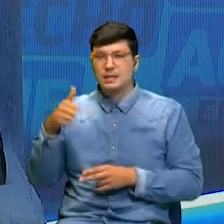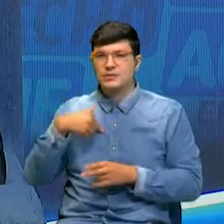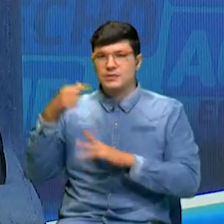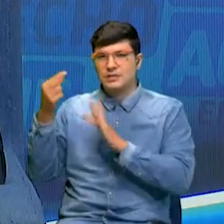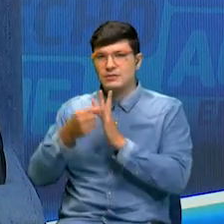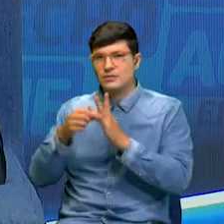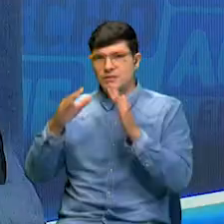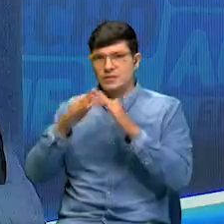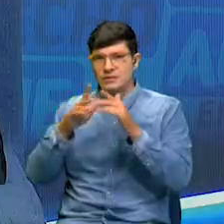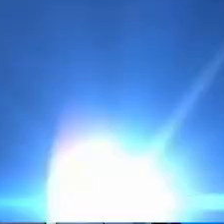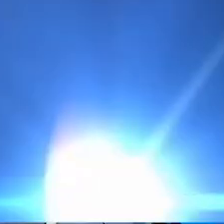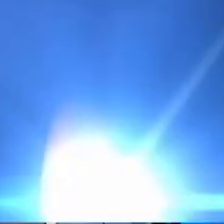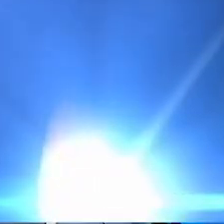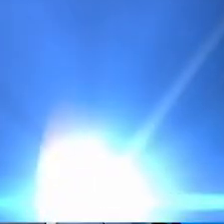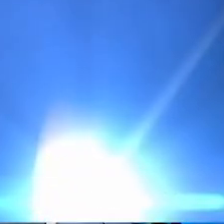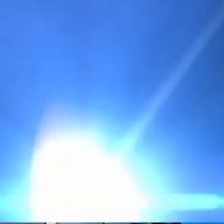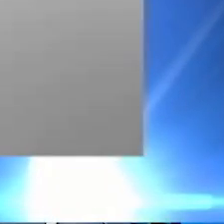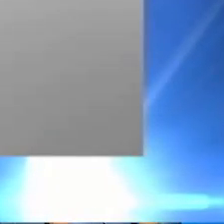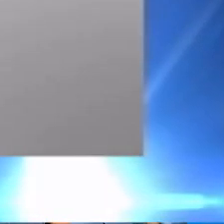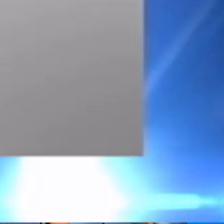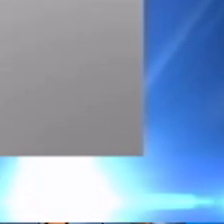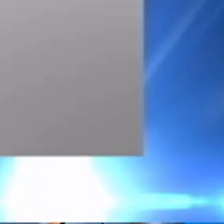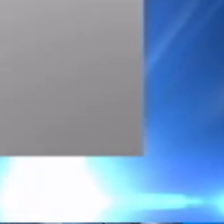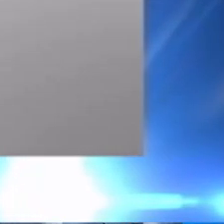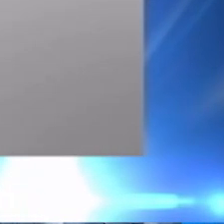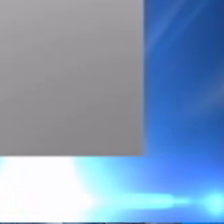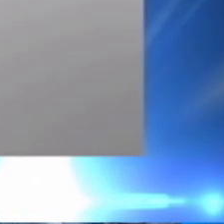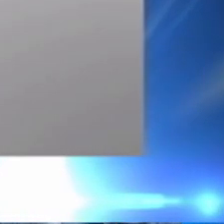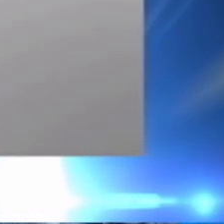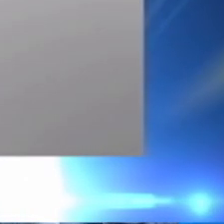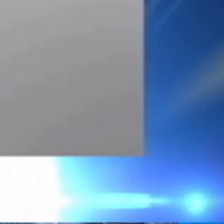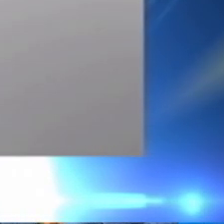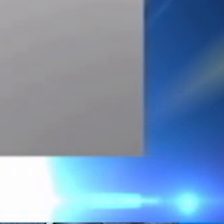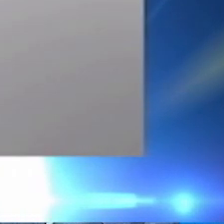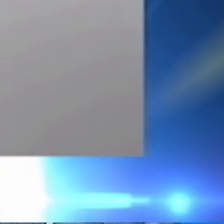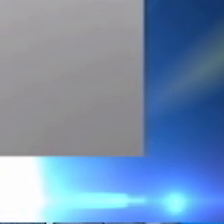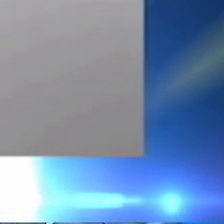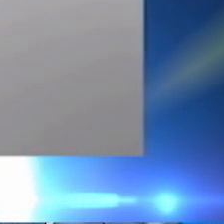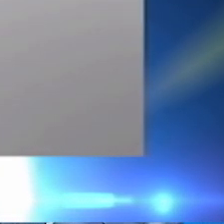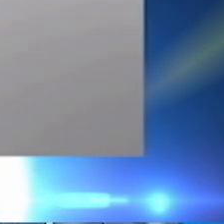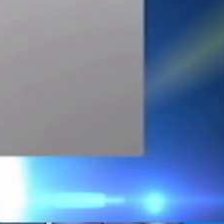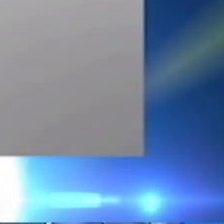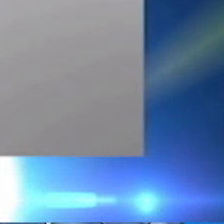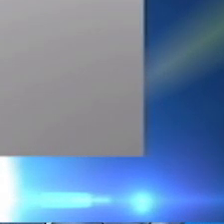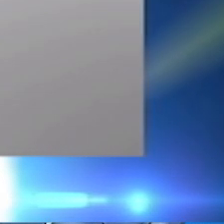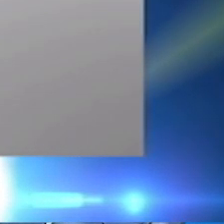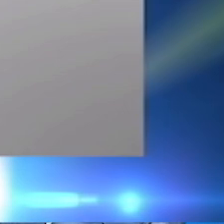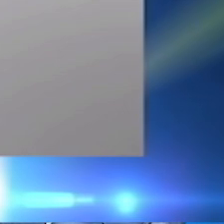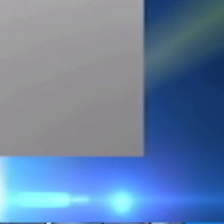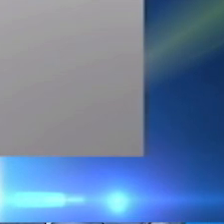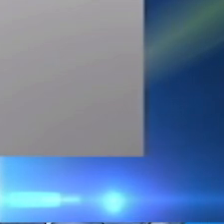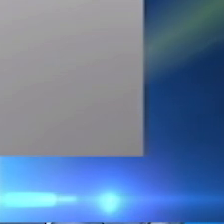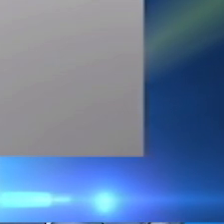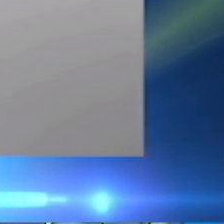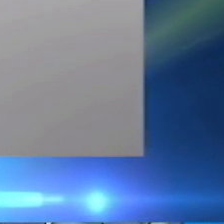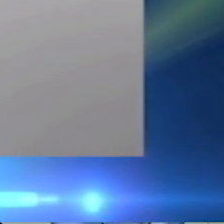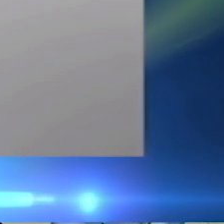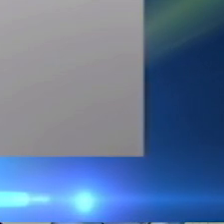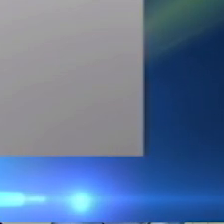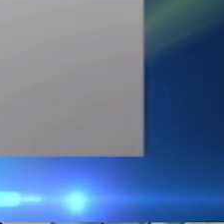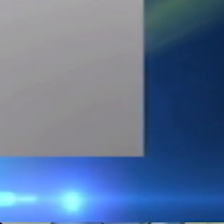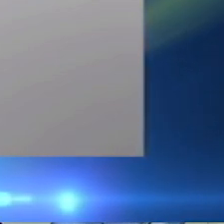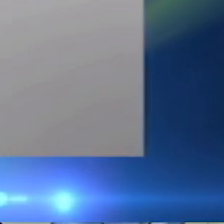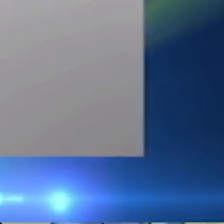la iglesia. De esa unión tengo 3 hijos, pero estoy separada ya hace 30 años. Mi inquietud es la